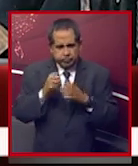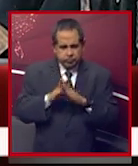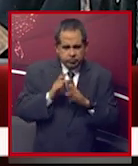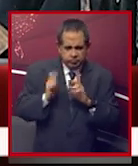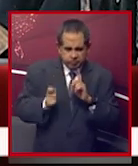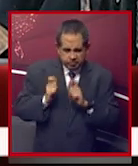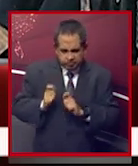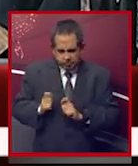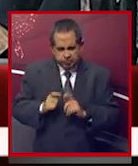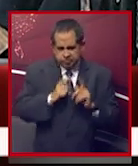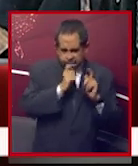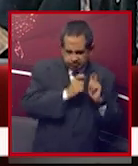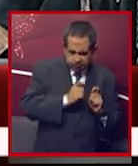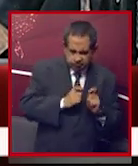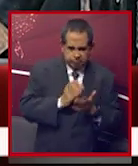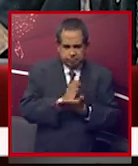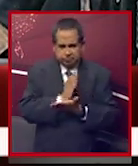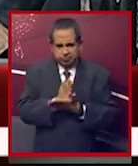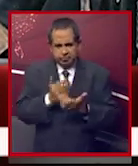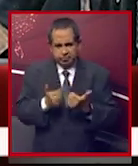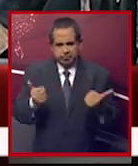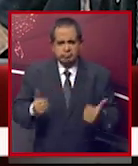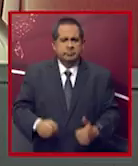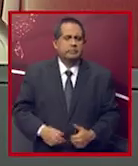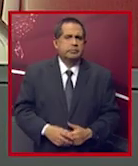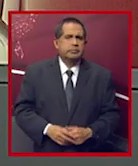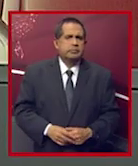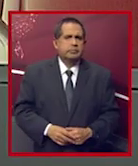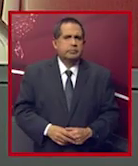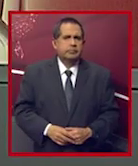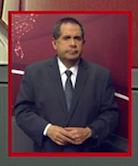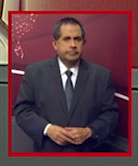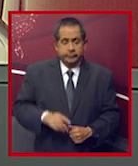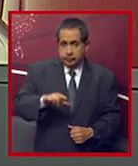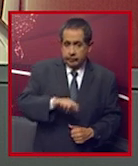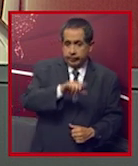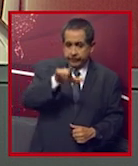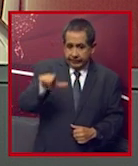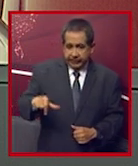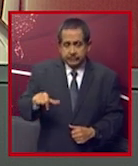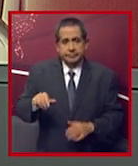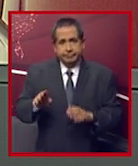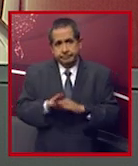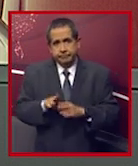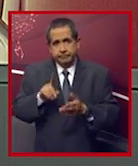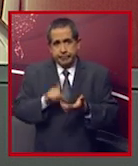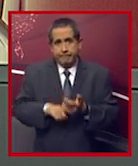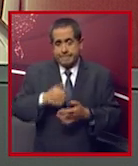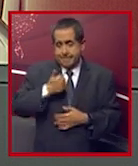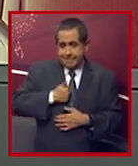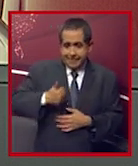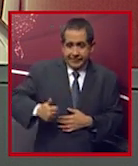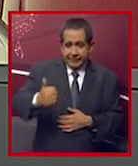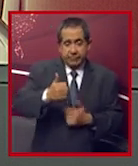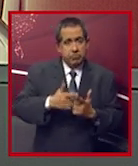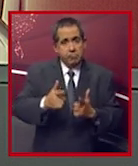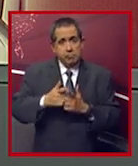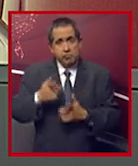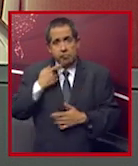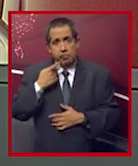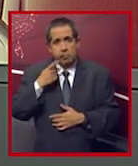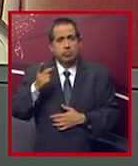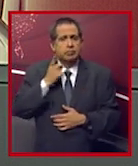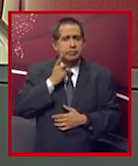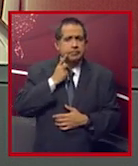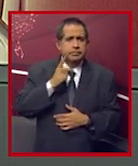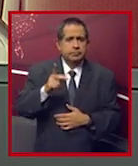análisis correspondiente. Bueno, posteriormente y en el apartado de posicionamientos de los grupos parlamentarios, el